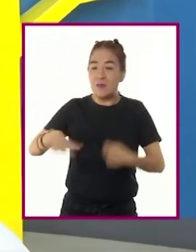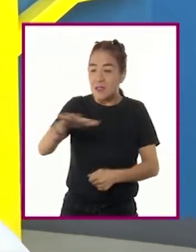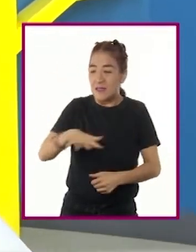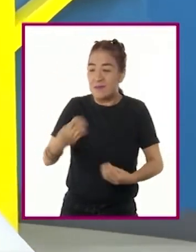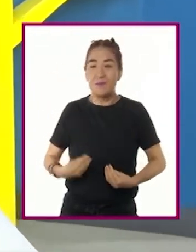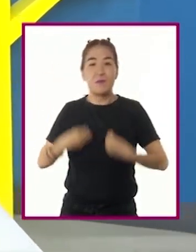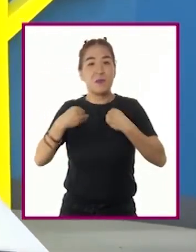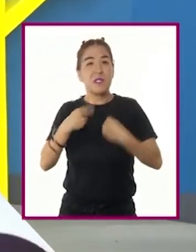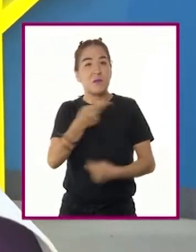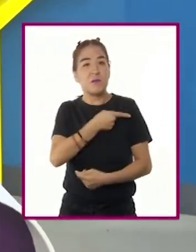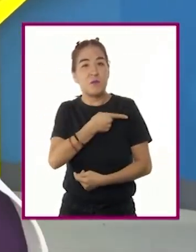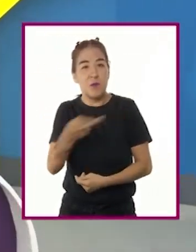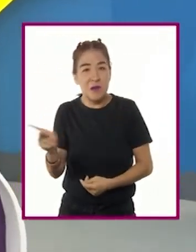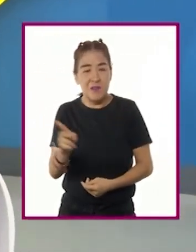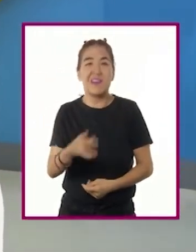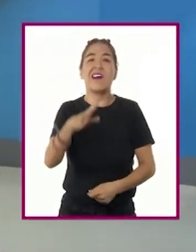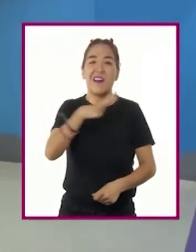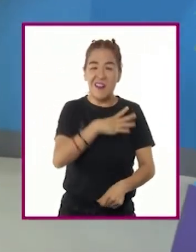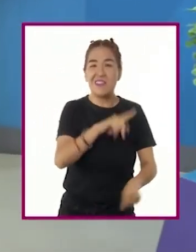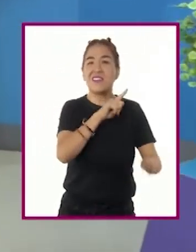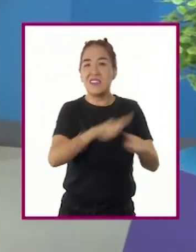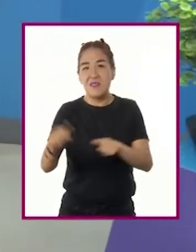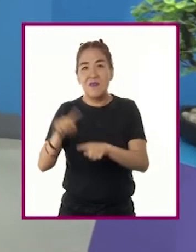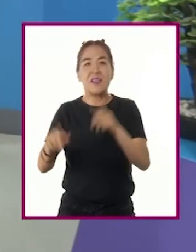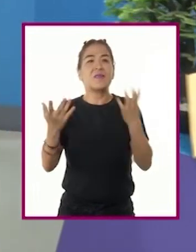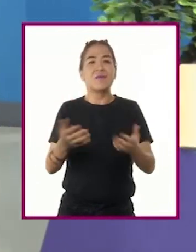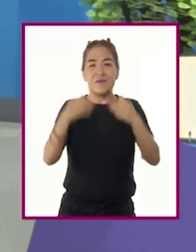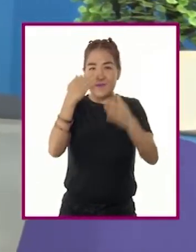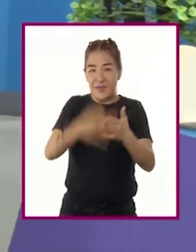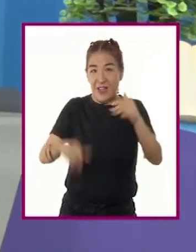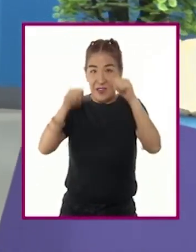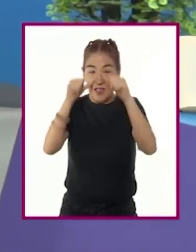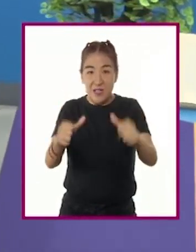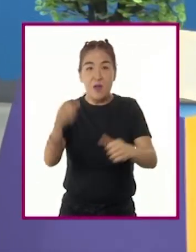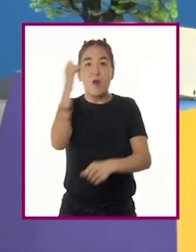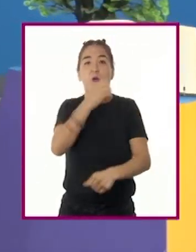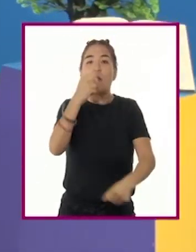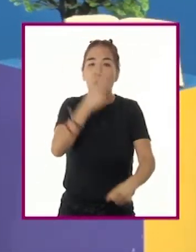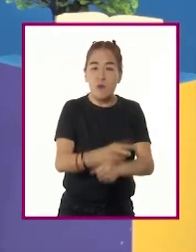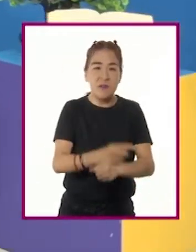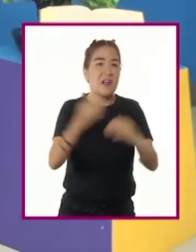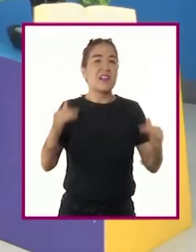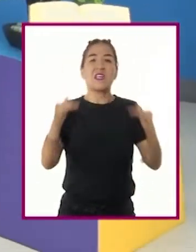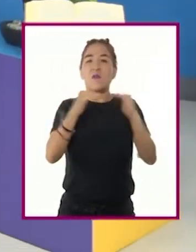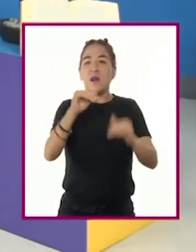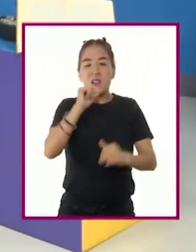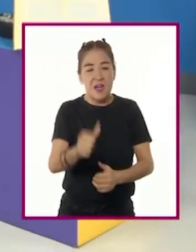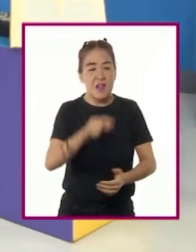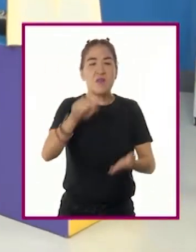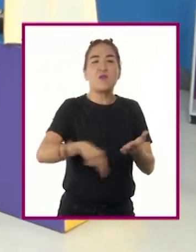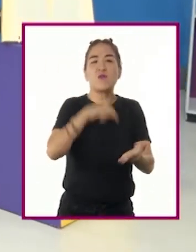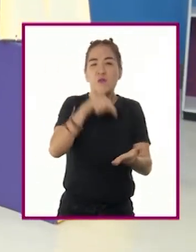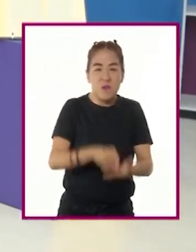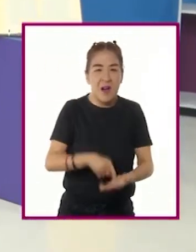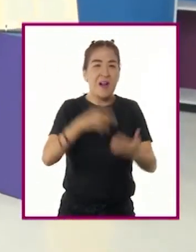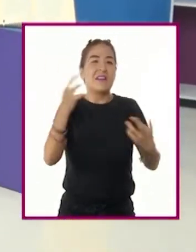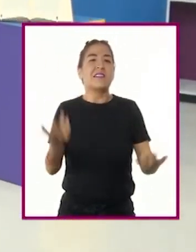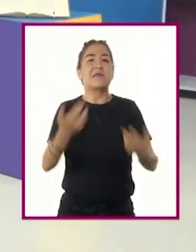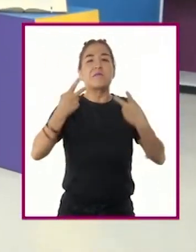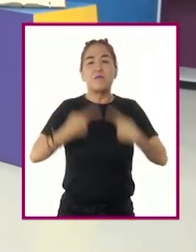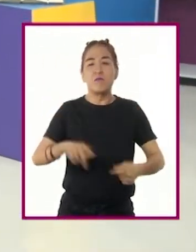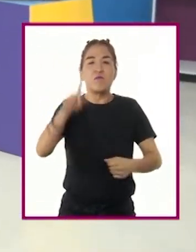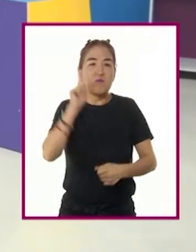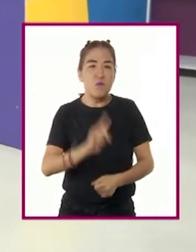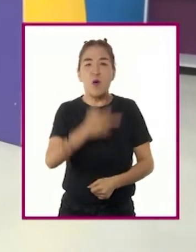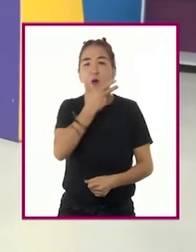pobreza y padecen distintos tipos de desigualdades, de oportunidades, regionales, por género, por